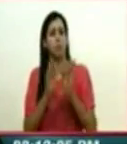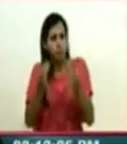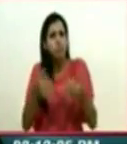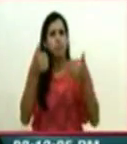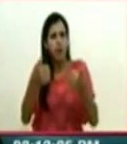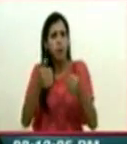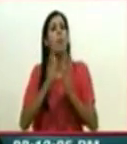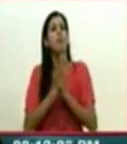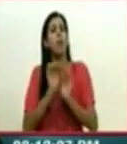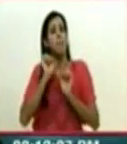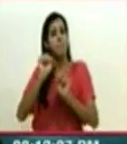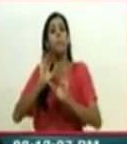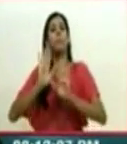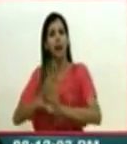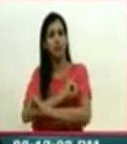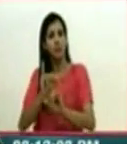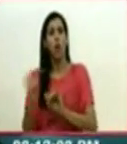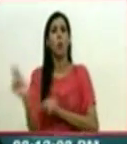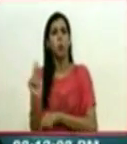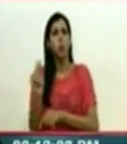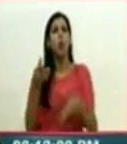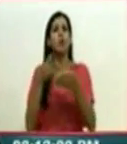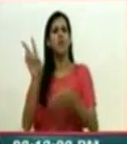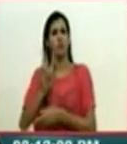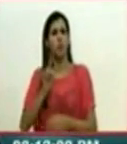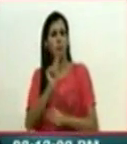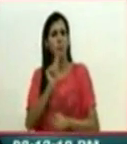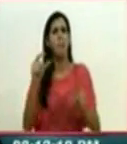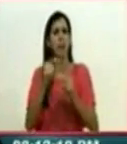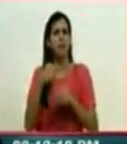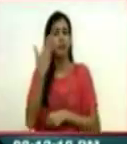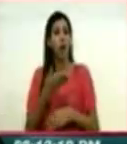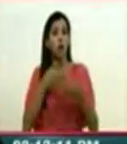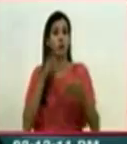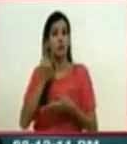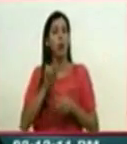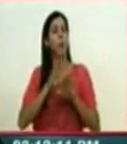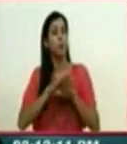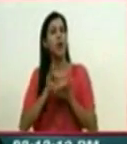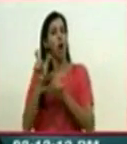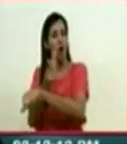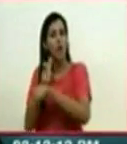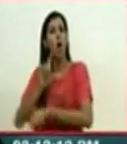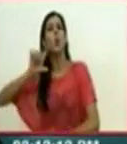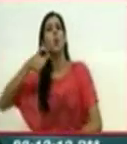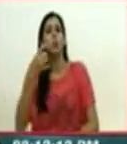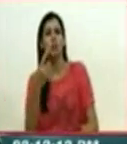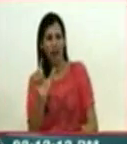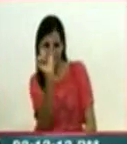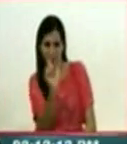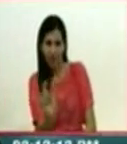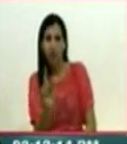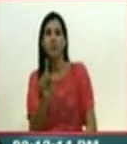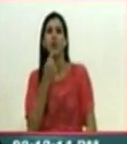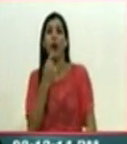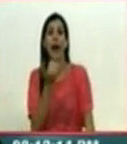escalada de agresiones verbales contra Venezuela. Esto a propósito del pronunciamiento hecho por el gobierno de esta nación, el cual calificó como un